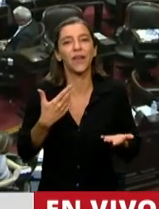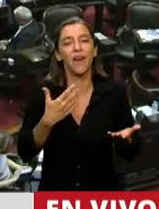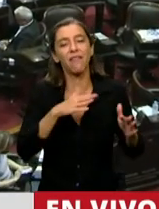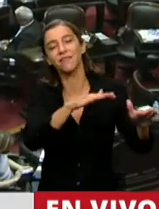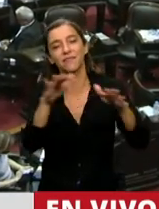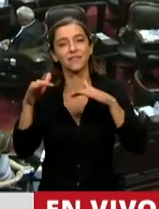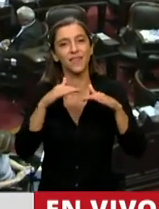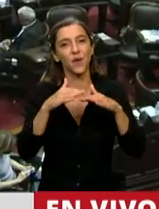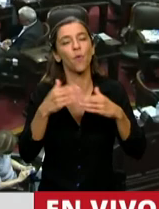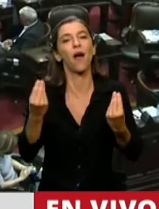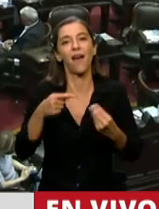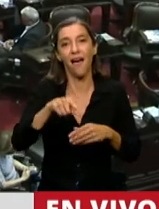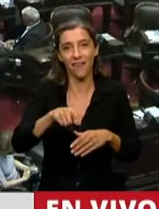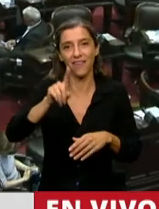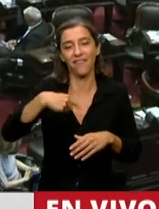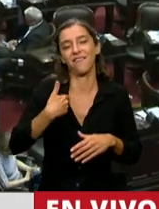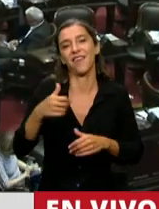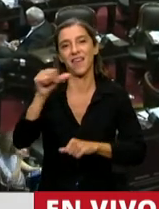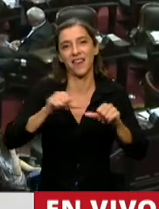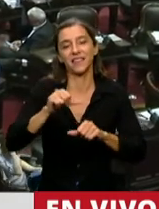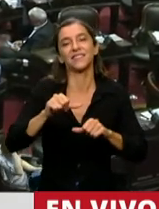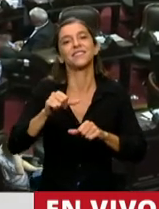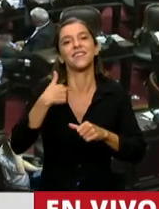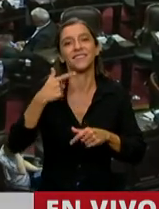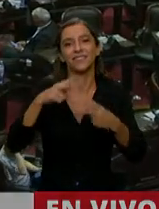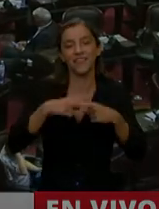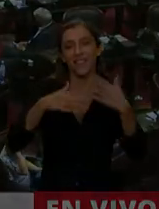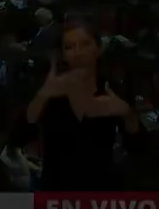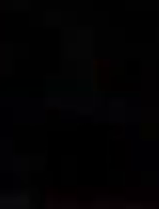la ciencia y la tecnología sean prioridad de nuestro país. Muchísimas gracias. Gracias, diputada.